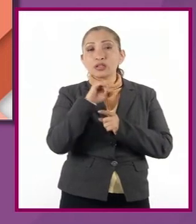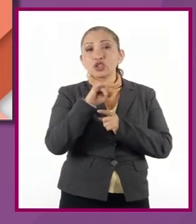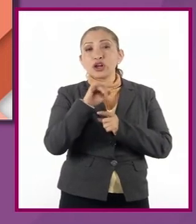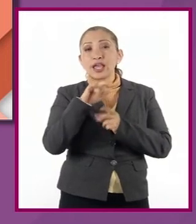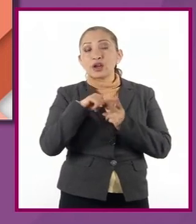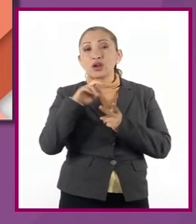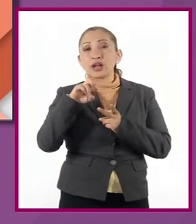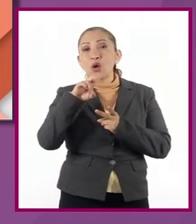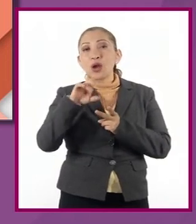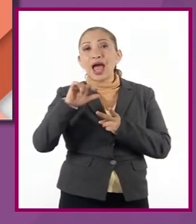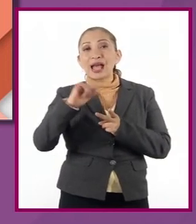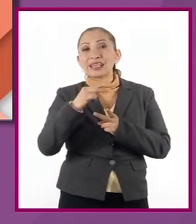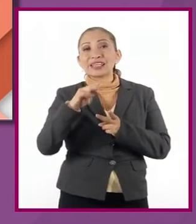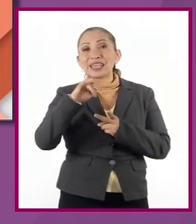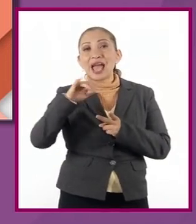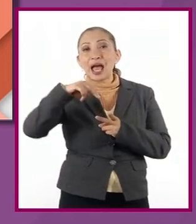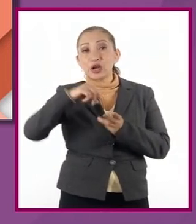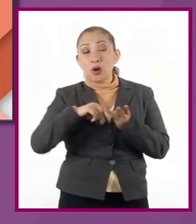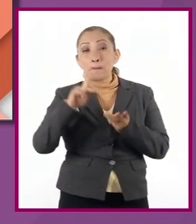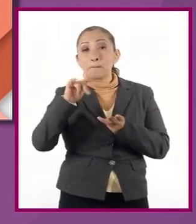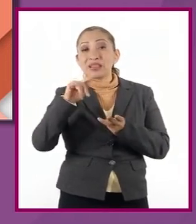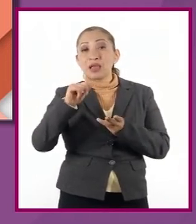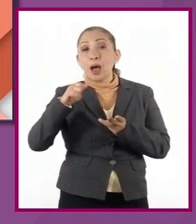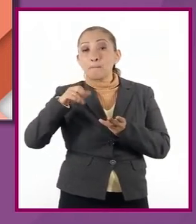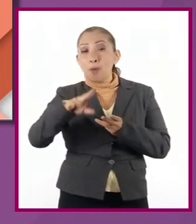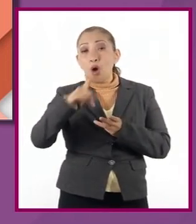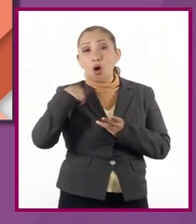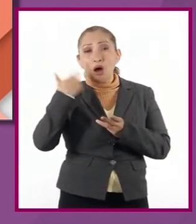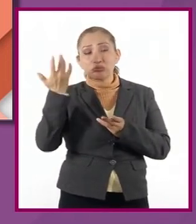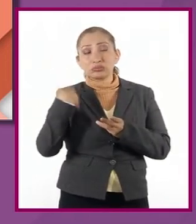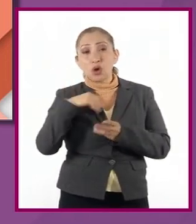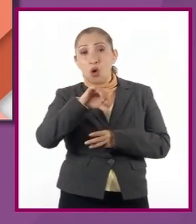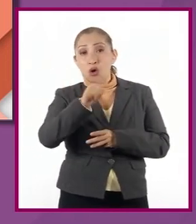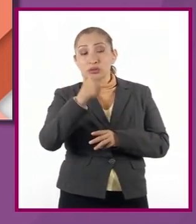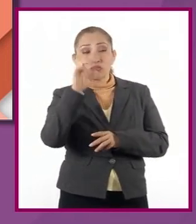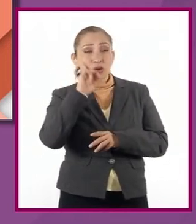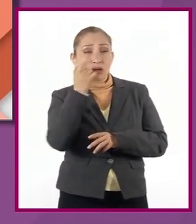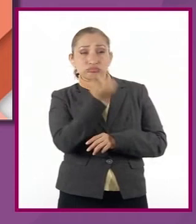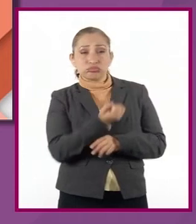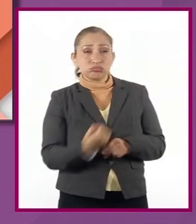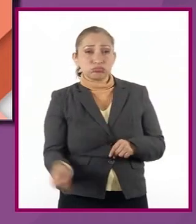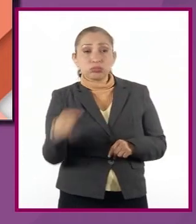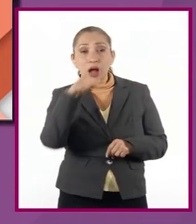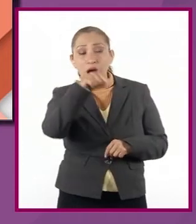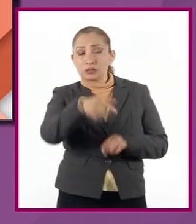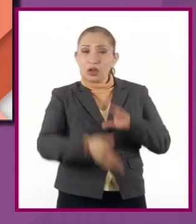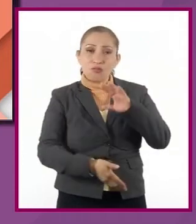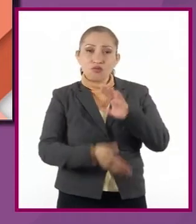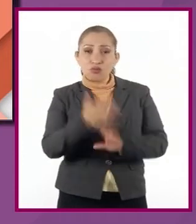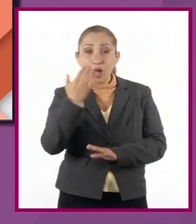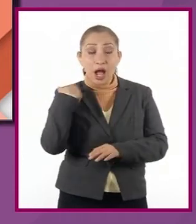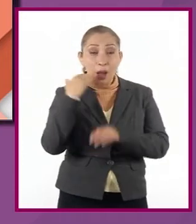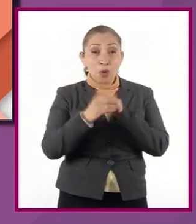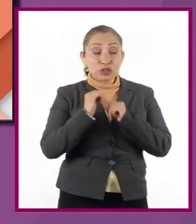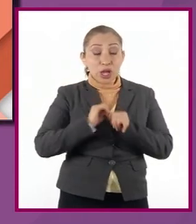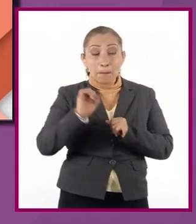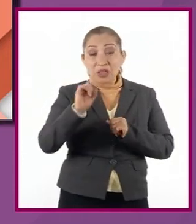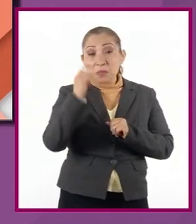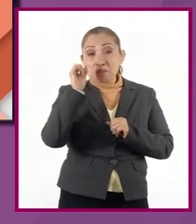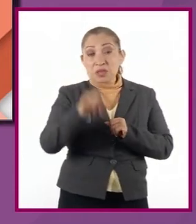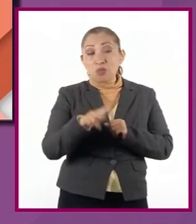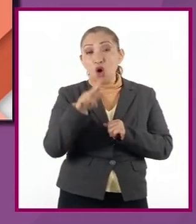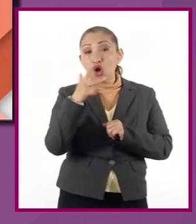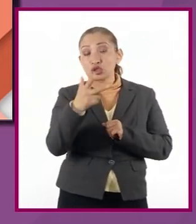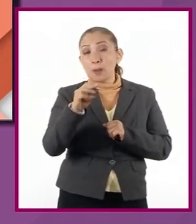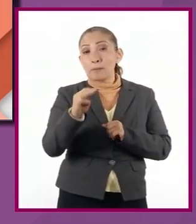y Raúl Anguiano. Pita Amor, la undécima musa, se marchó con el inicio del siglo XXI el 8